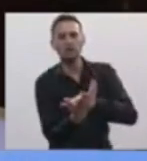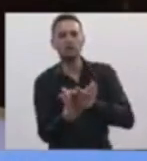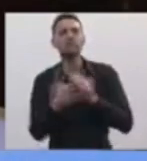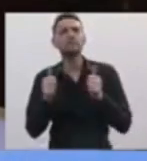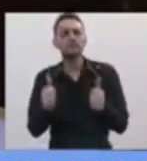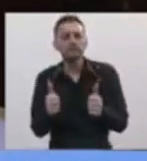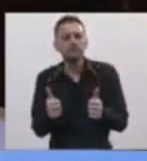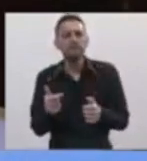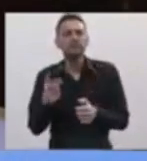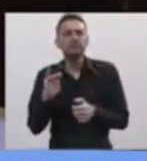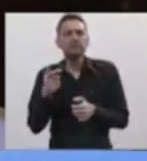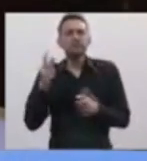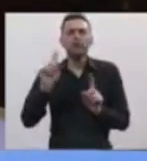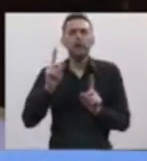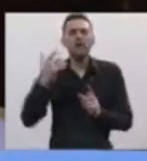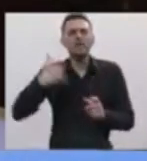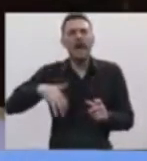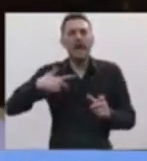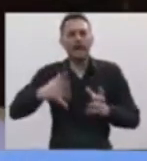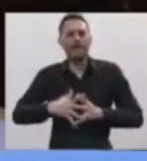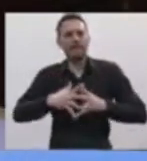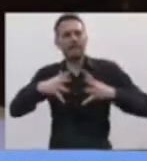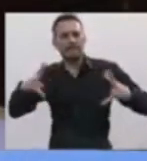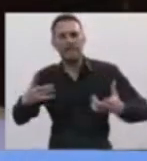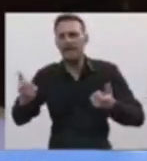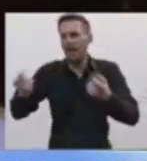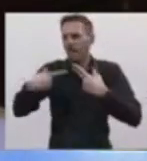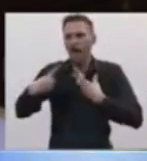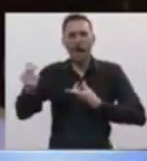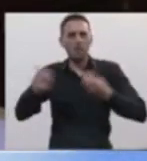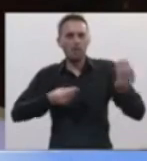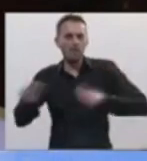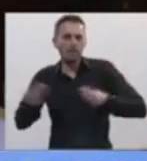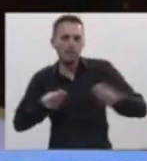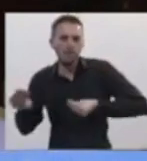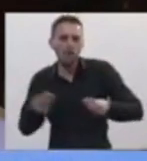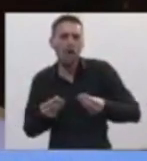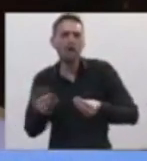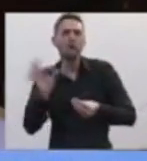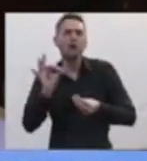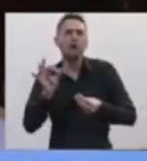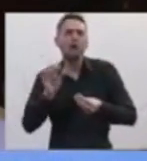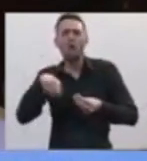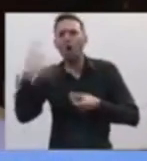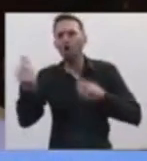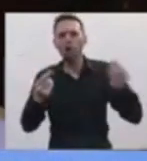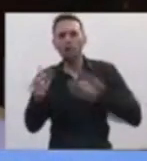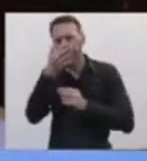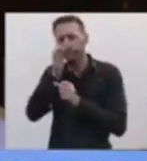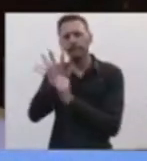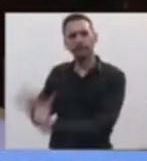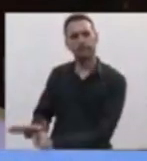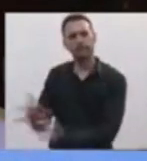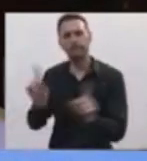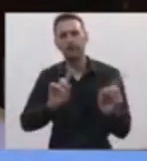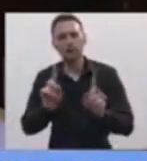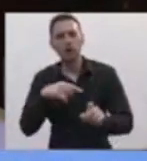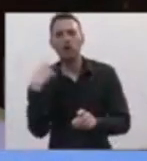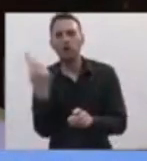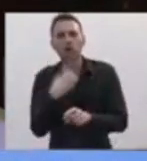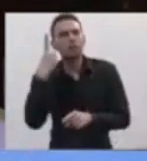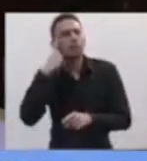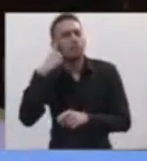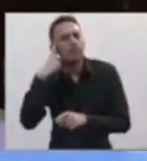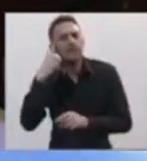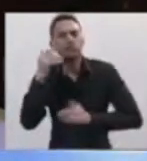volatilidad de la macro argentina genera presupuestos o deja sin efecto presupuesto sino que además en la medida que no pensamos